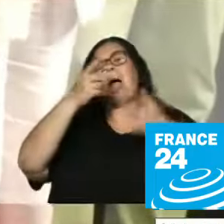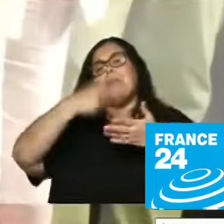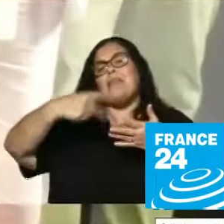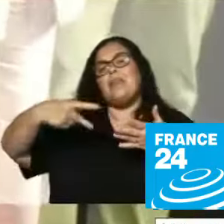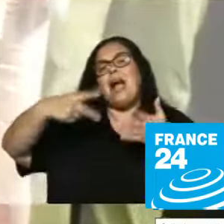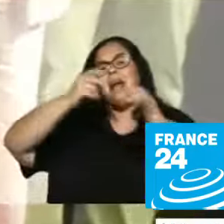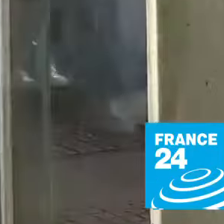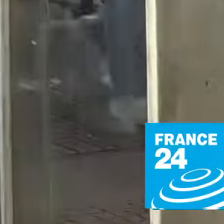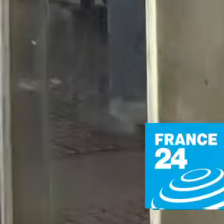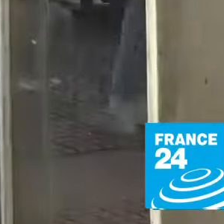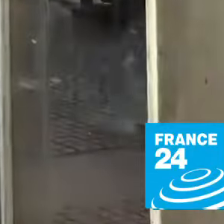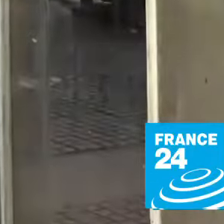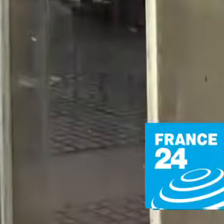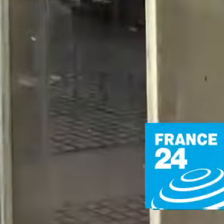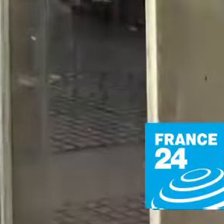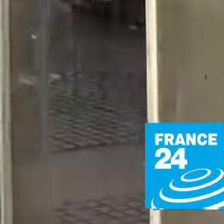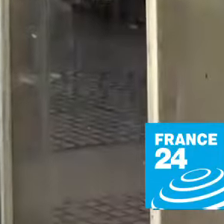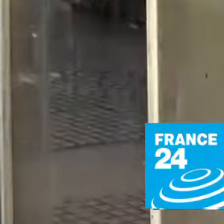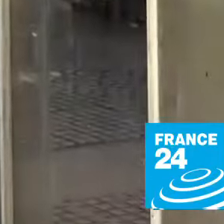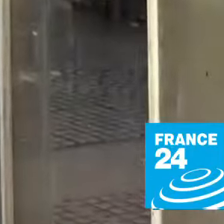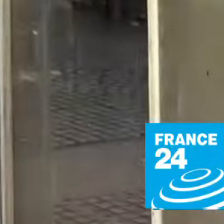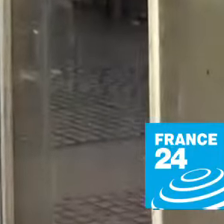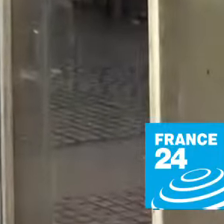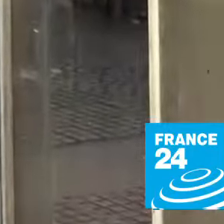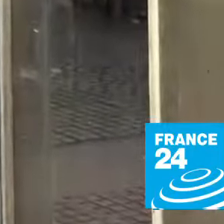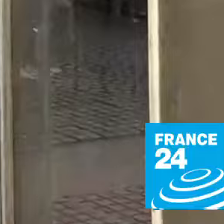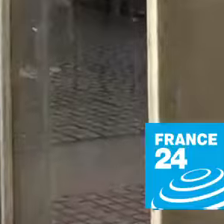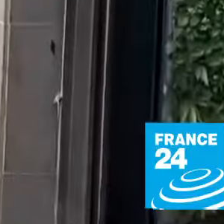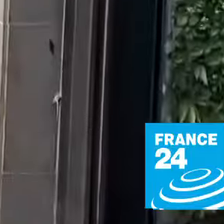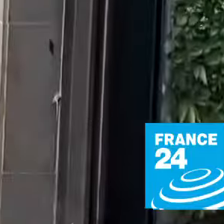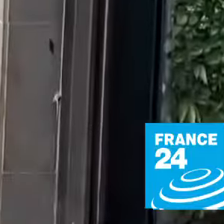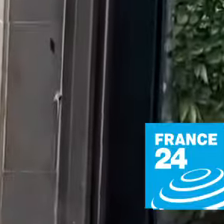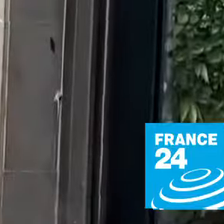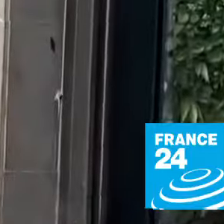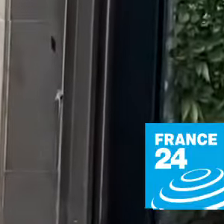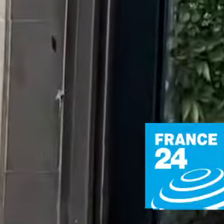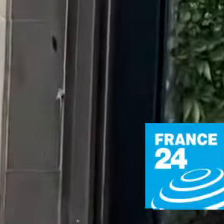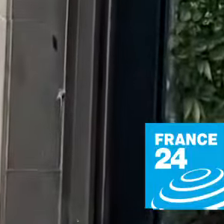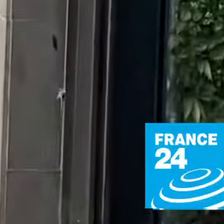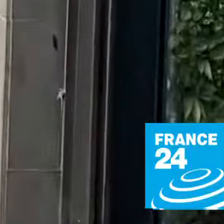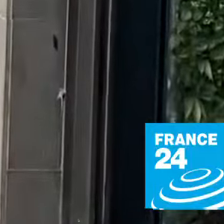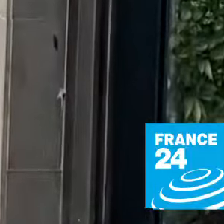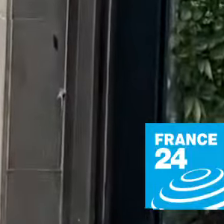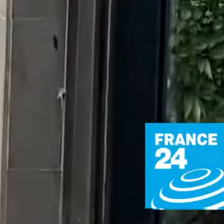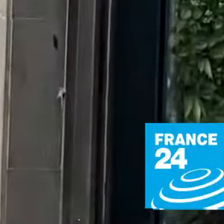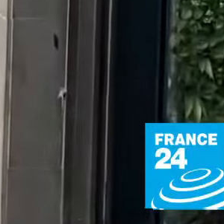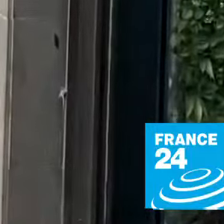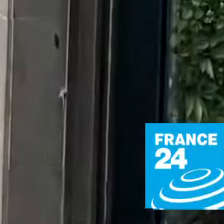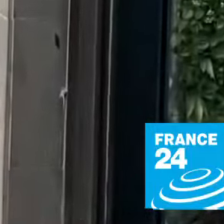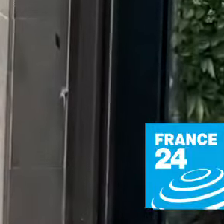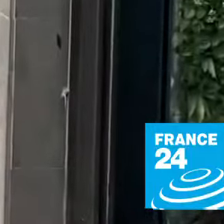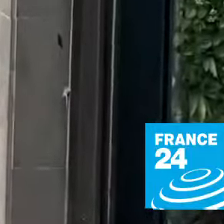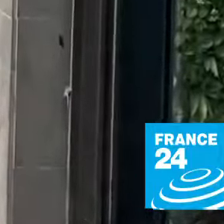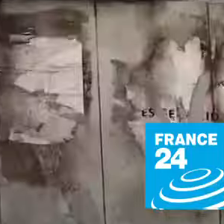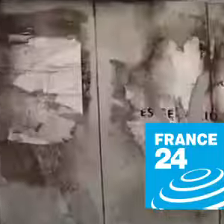balotaje. La segunda vuelta, que se celebrará el 24 de noviembre, se anuncia ajustada. El que será elegido como